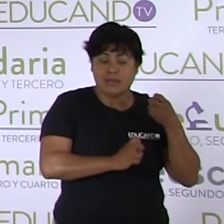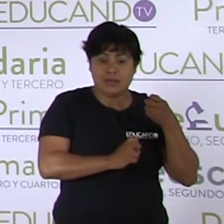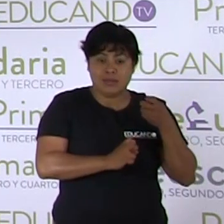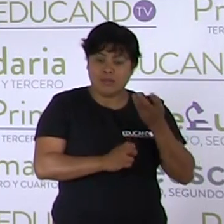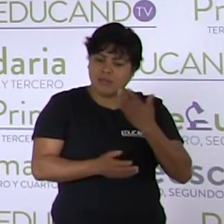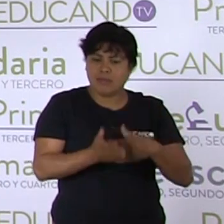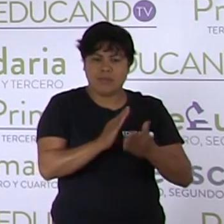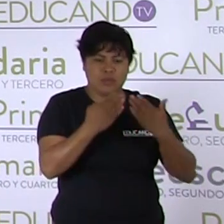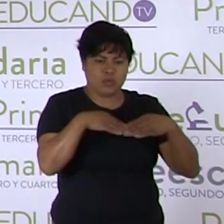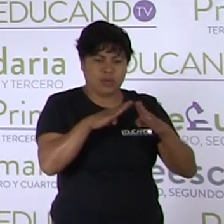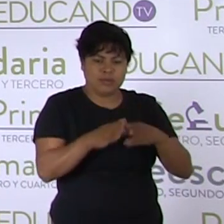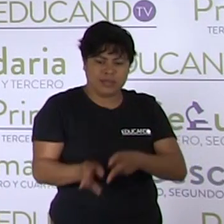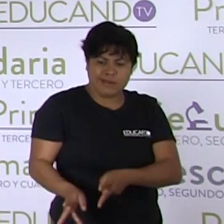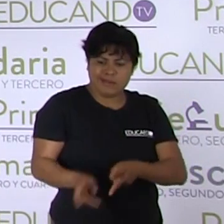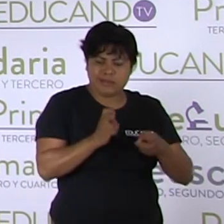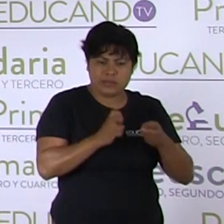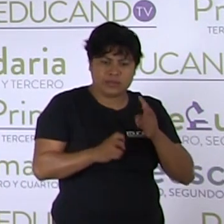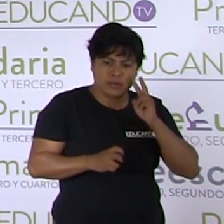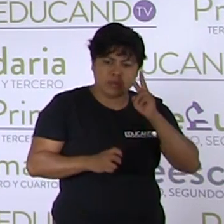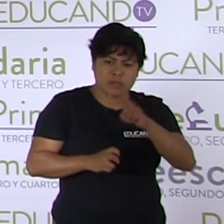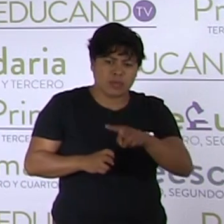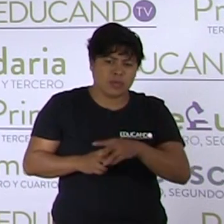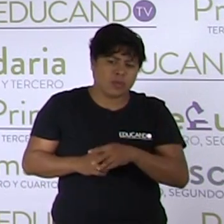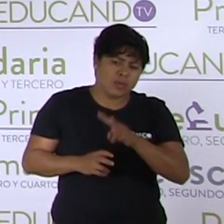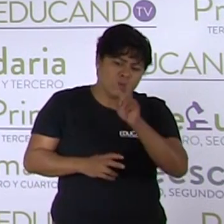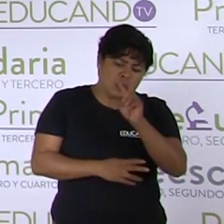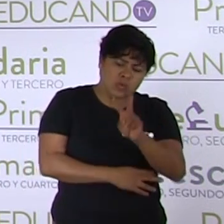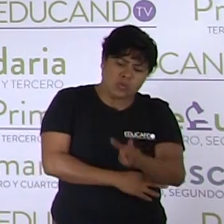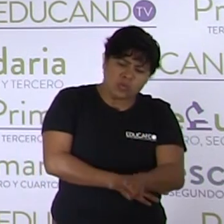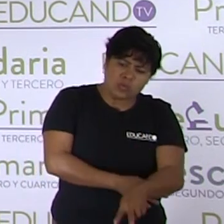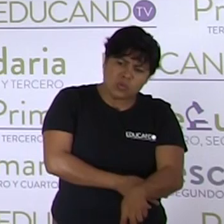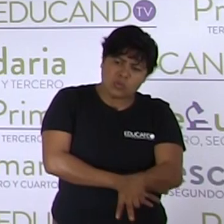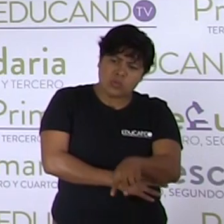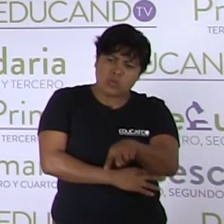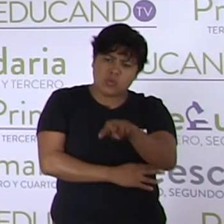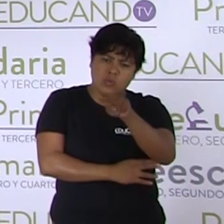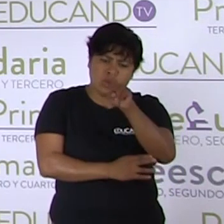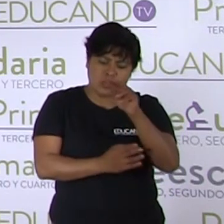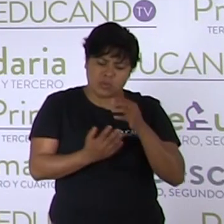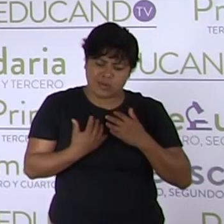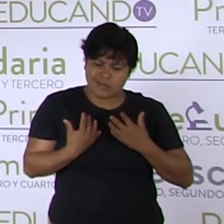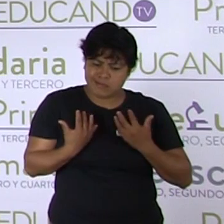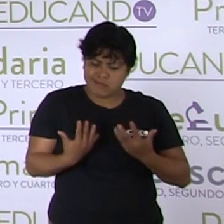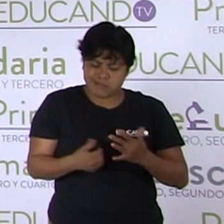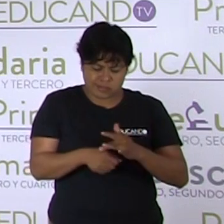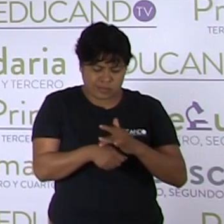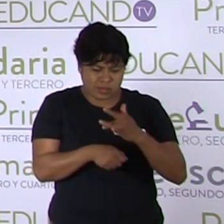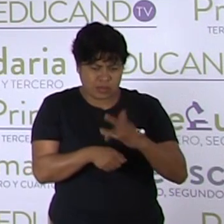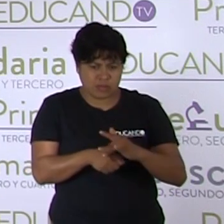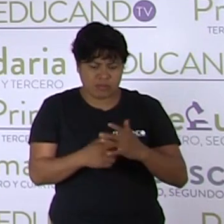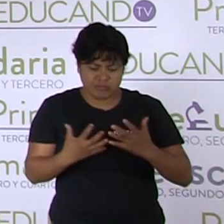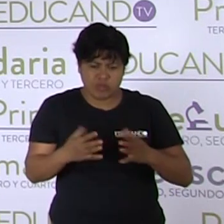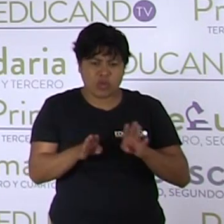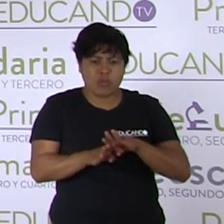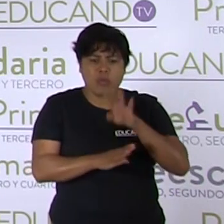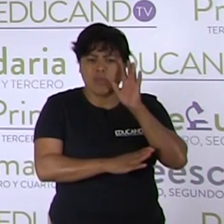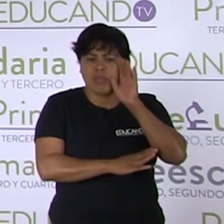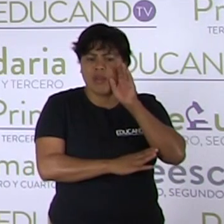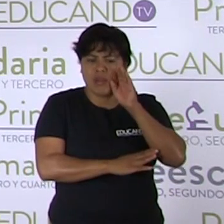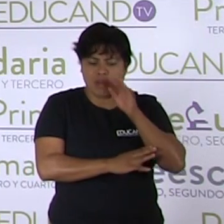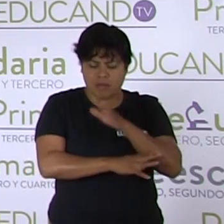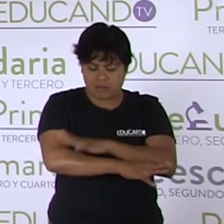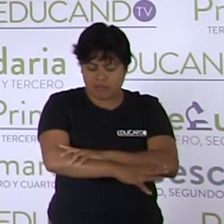para su casa. La vio largamente, sus pechos desnudos, fuertes como naranjas,